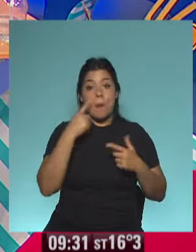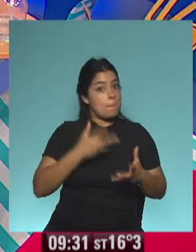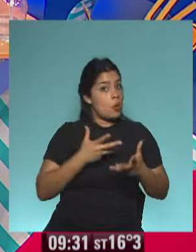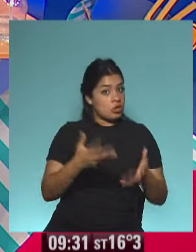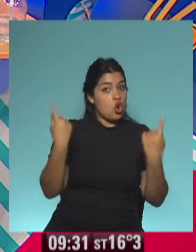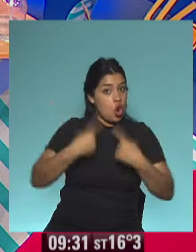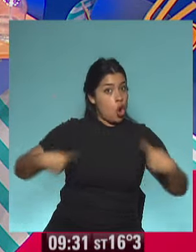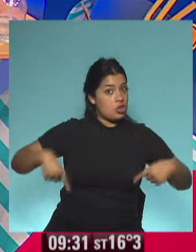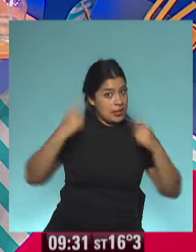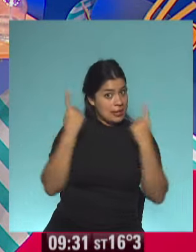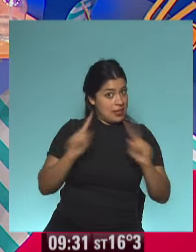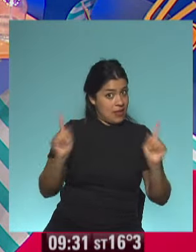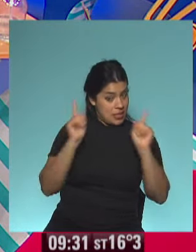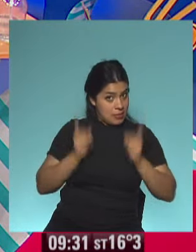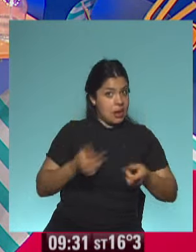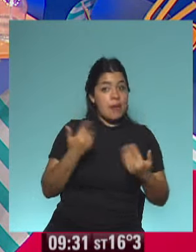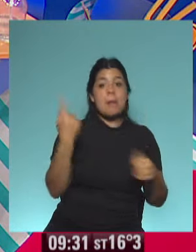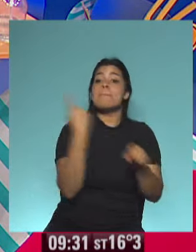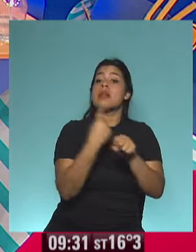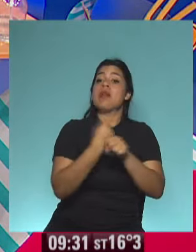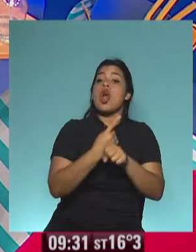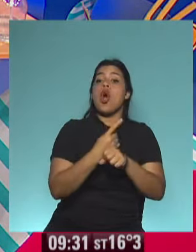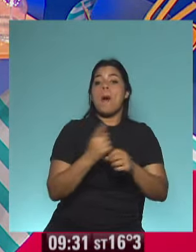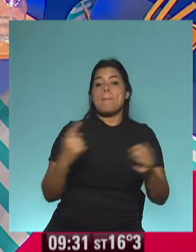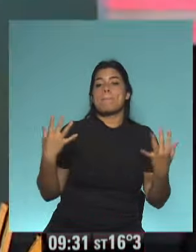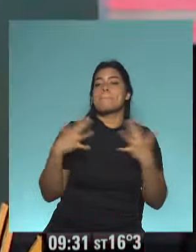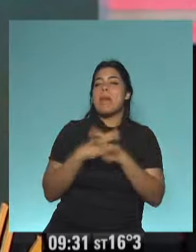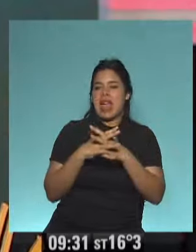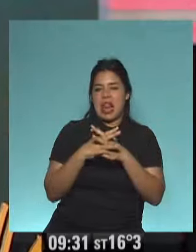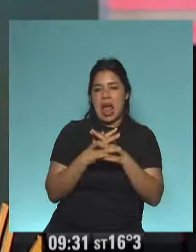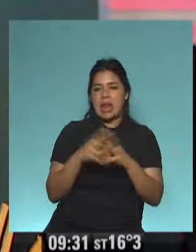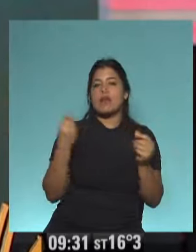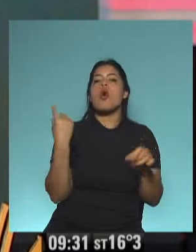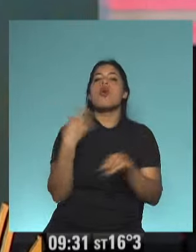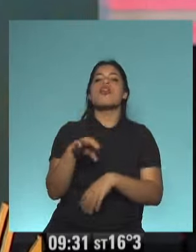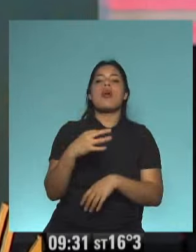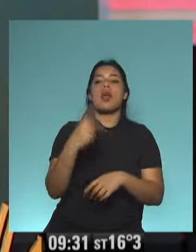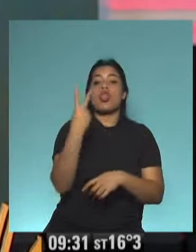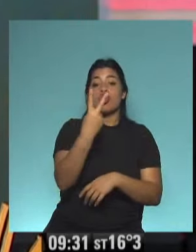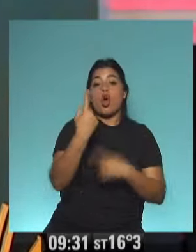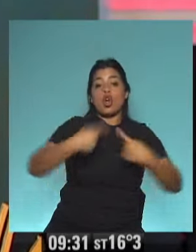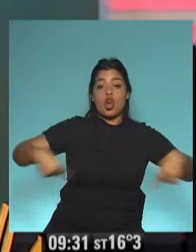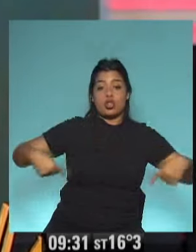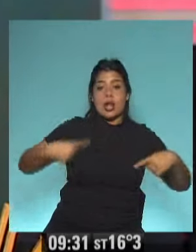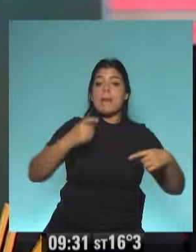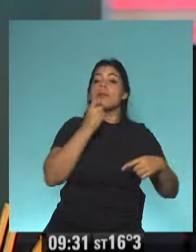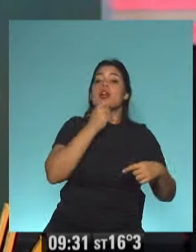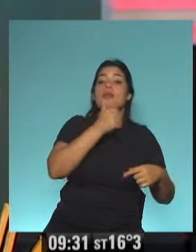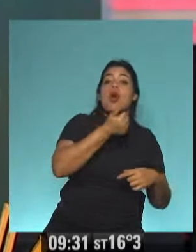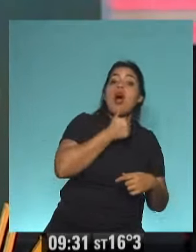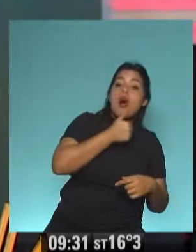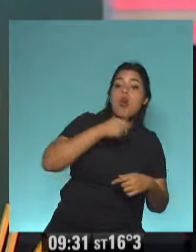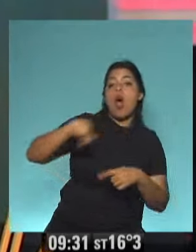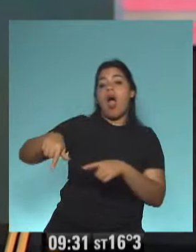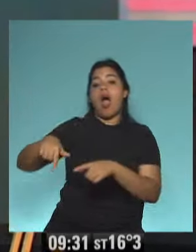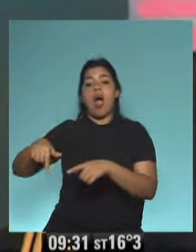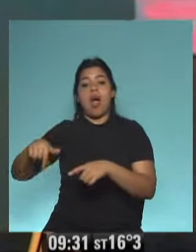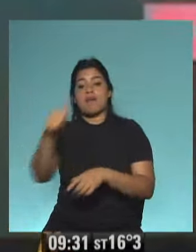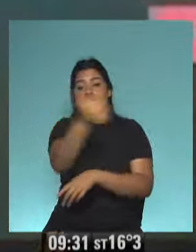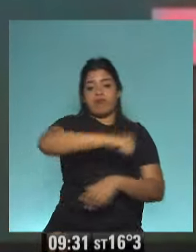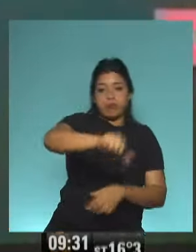acciones más. Una que es mezclar, que mezclar es juntar, unir dos ingredientes, que pueden ser sólidos o líquidos. Por ejemplo, yo tengo uno sólido